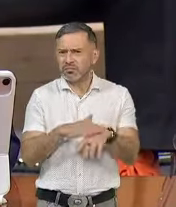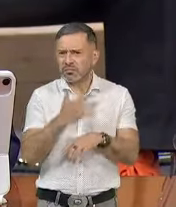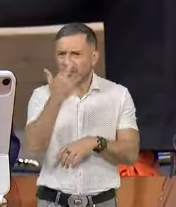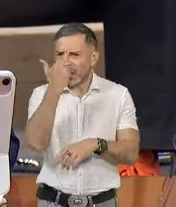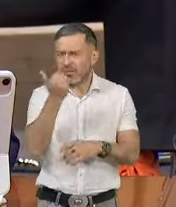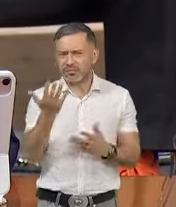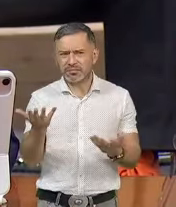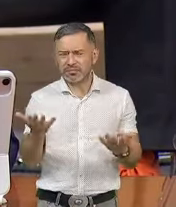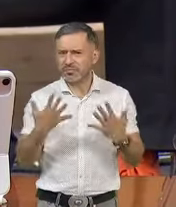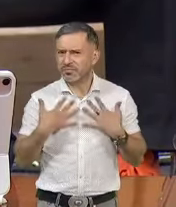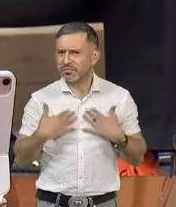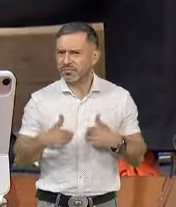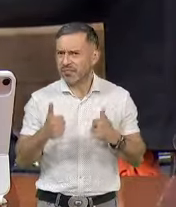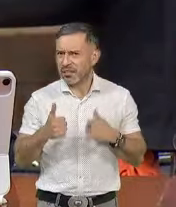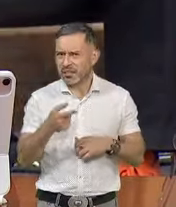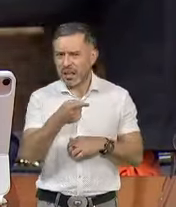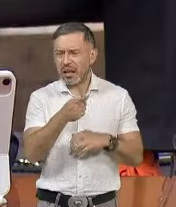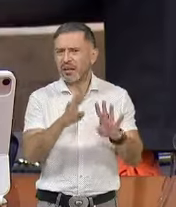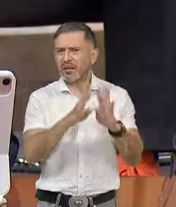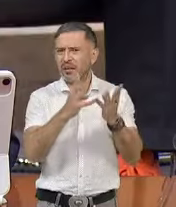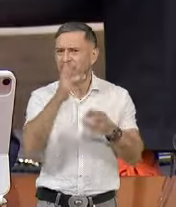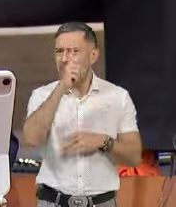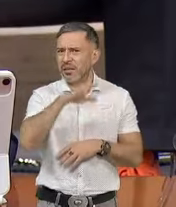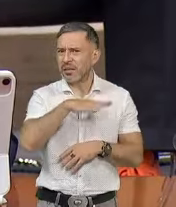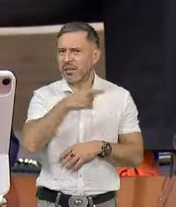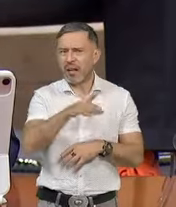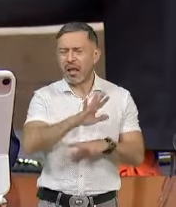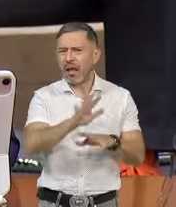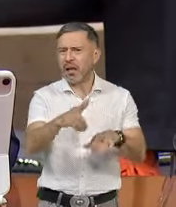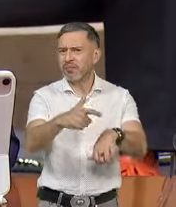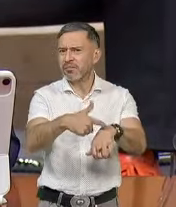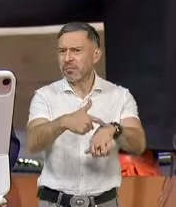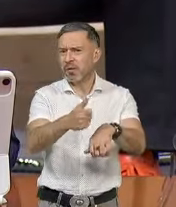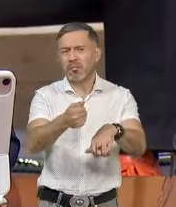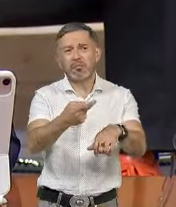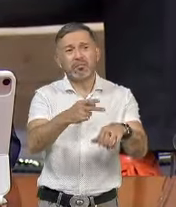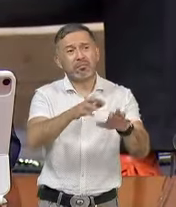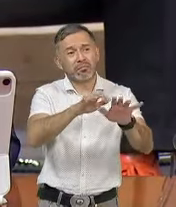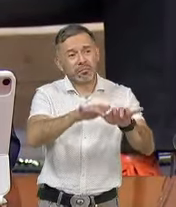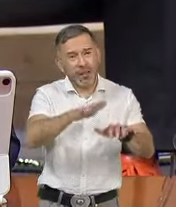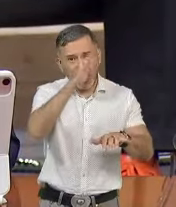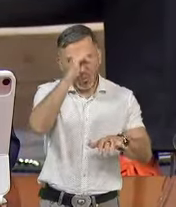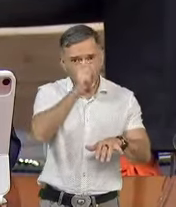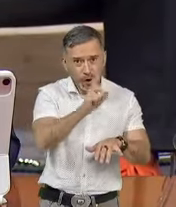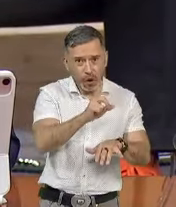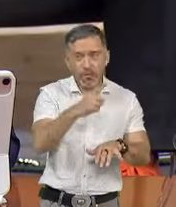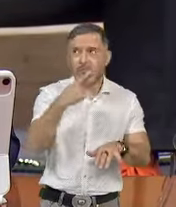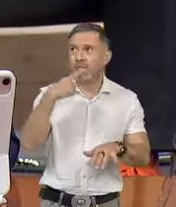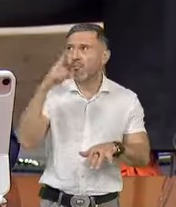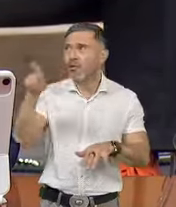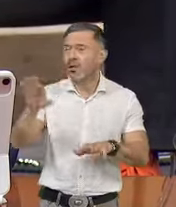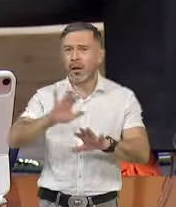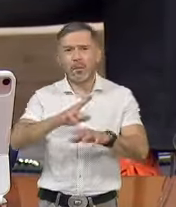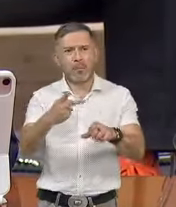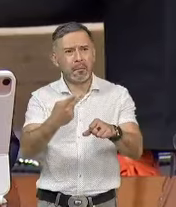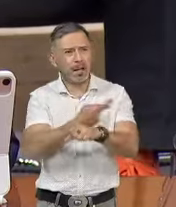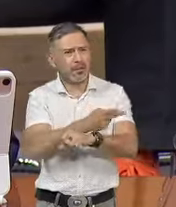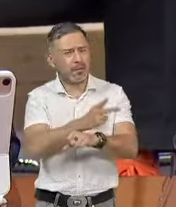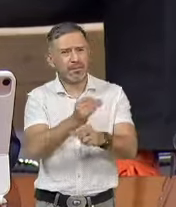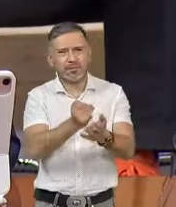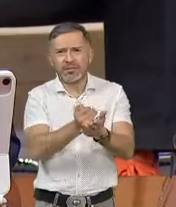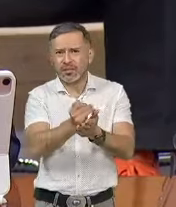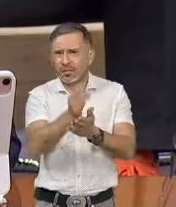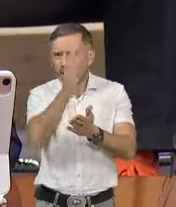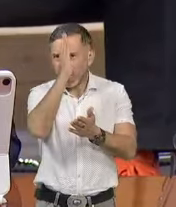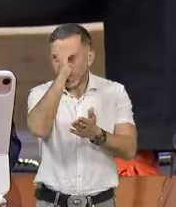por el consejo general ya ya pasaron los tiempos de impugnación ya está firme el